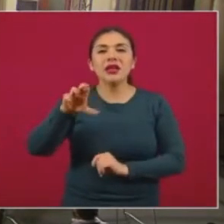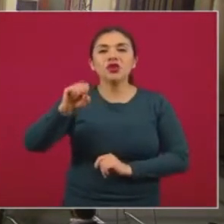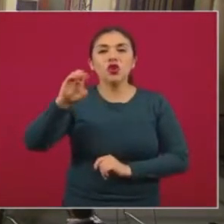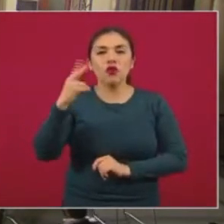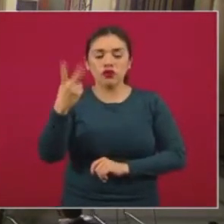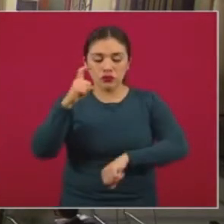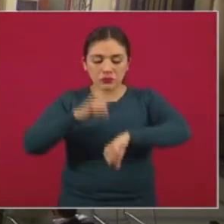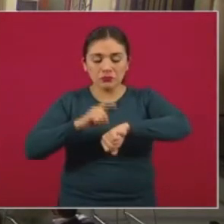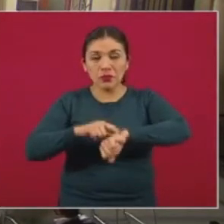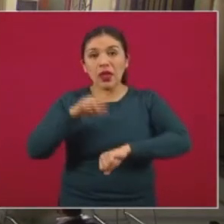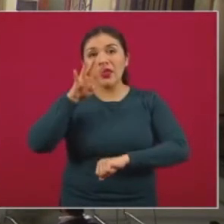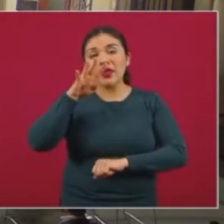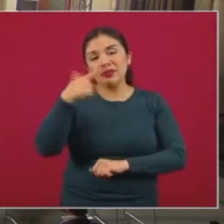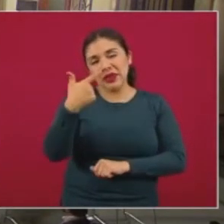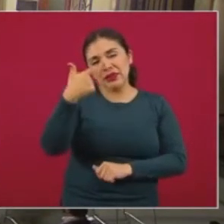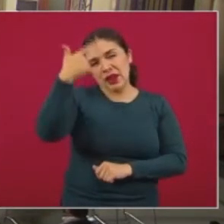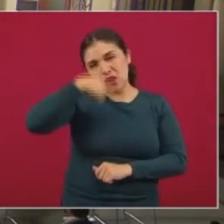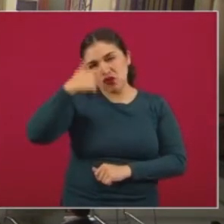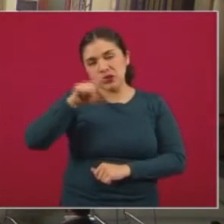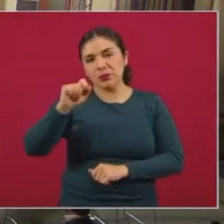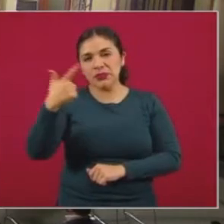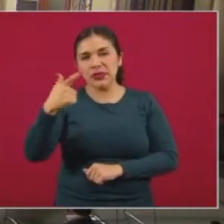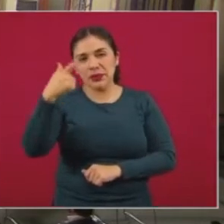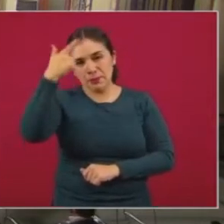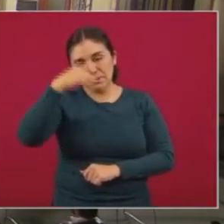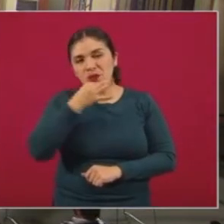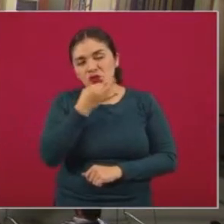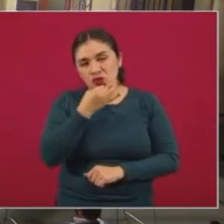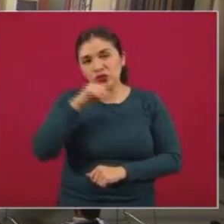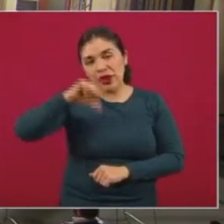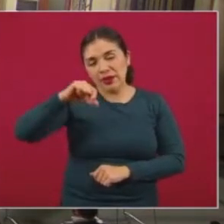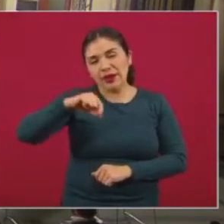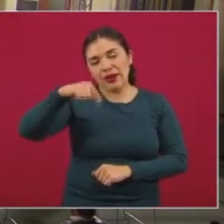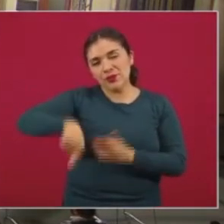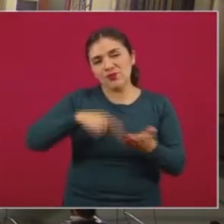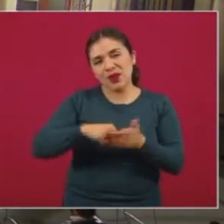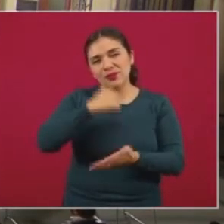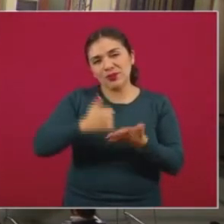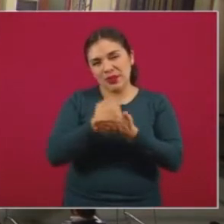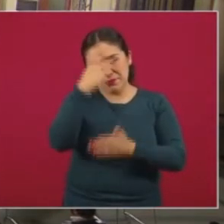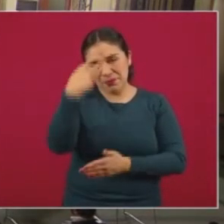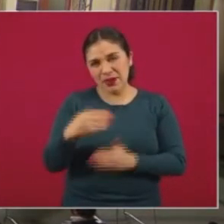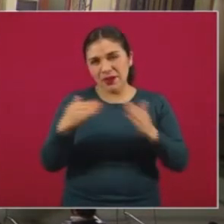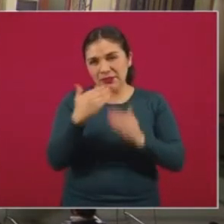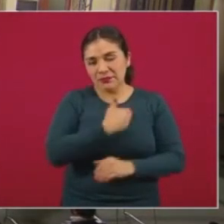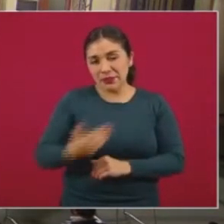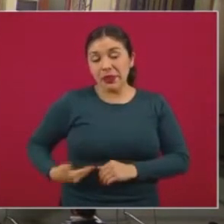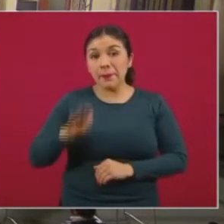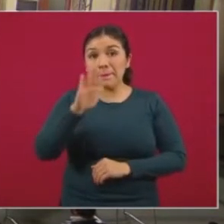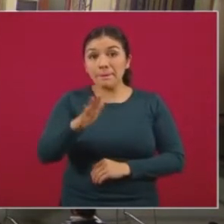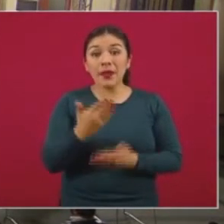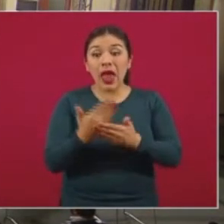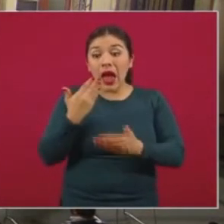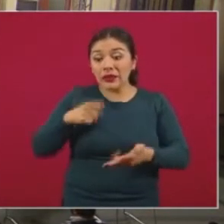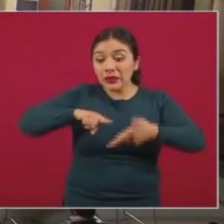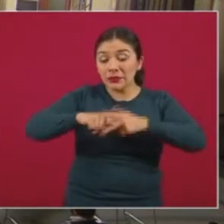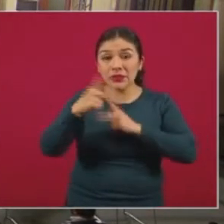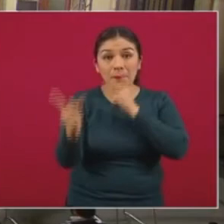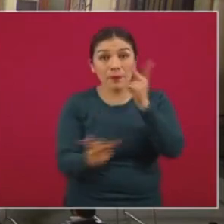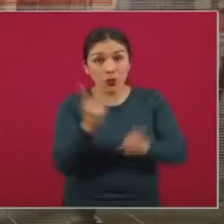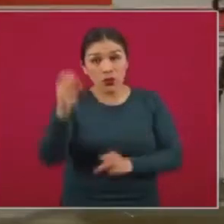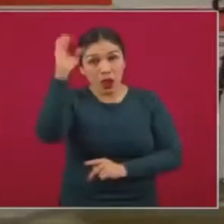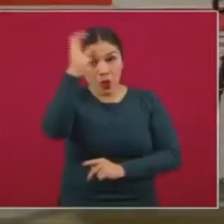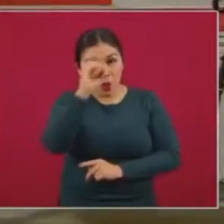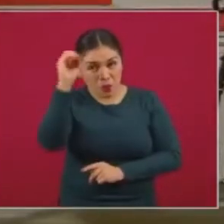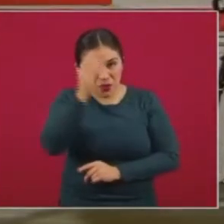las 19:27 horas y estamos en el Palacio Nacional de México, en la Ciudad de México. Quisiera, antes de pasar a las preguntas y